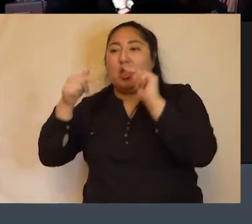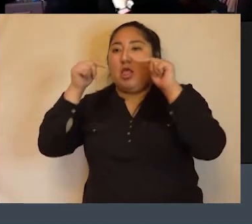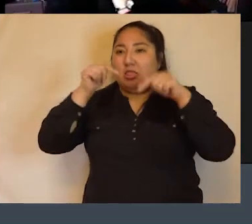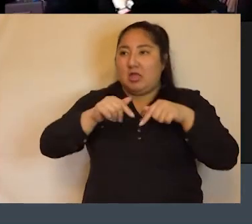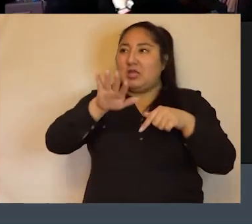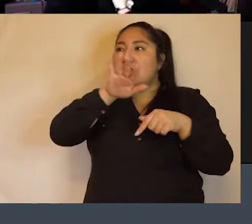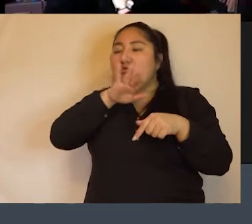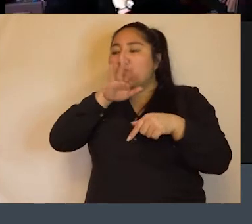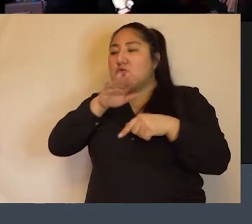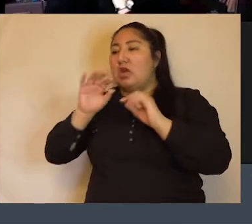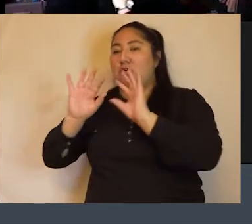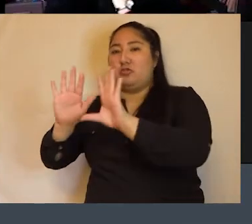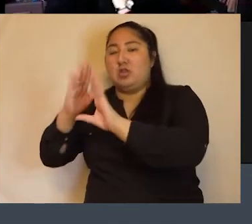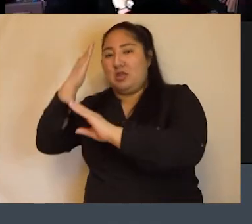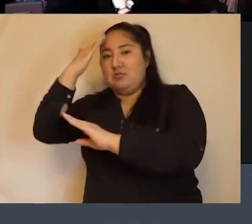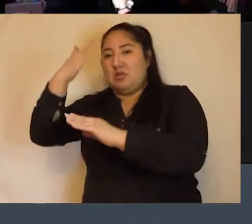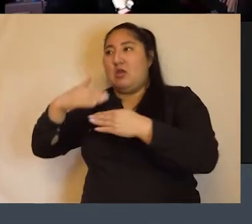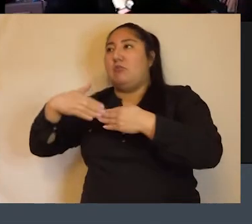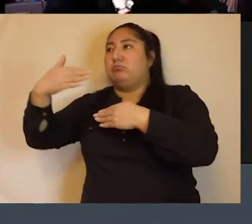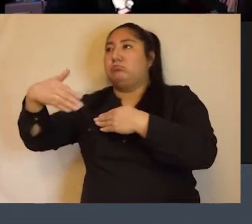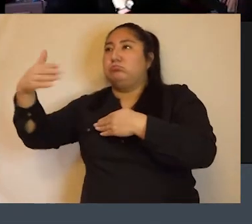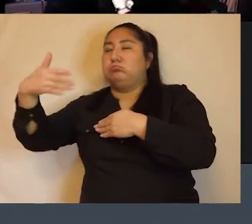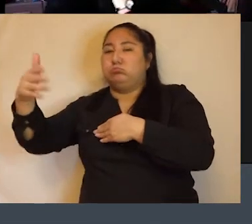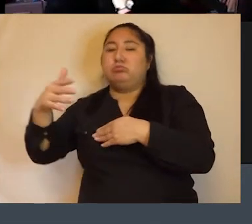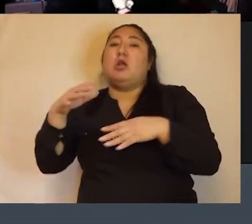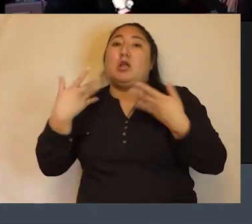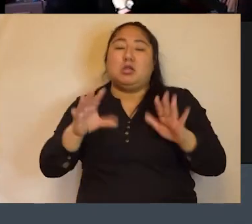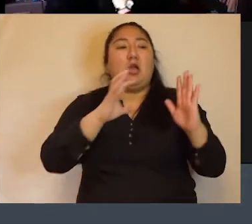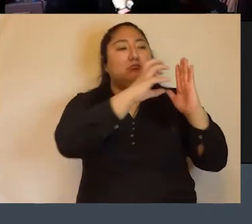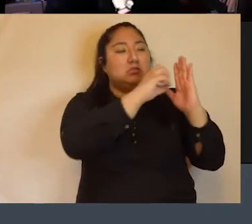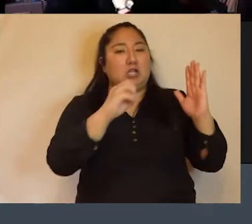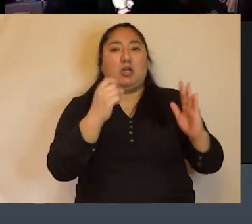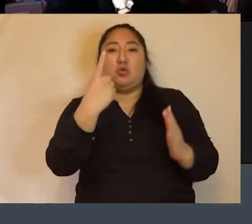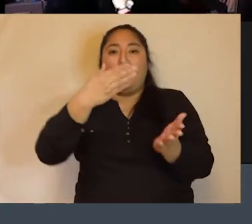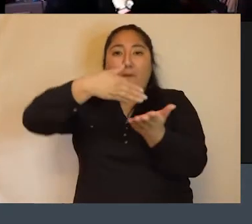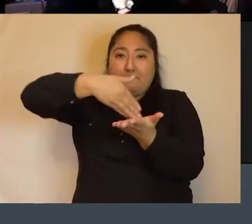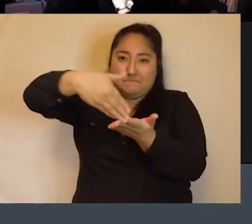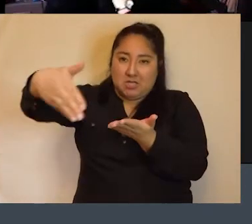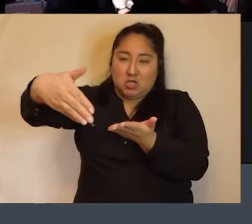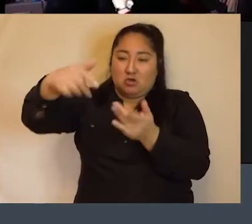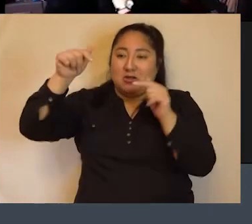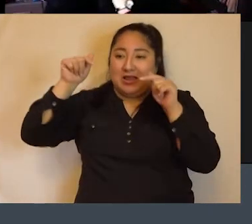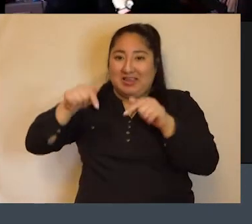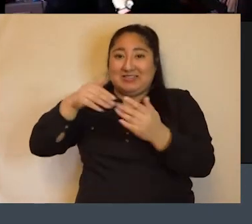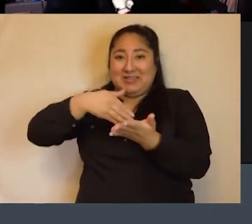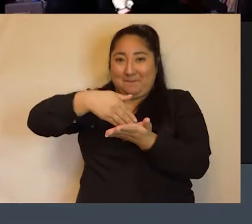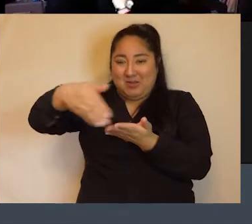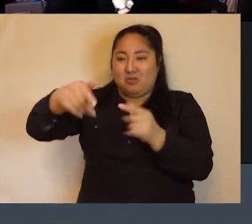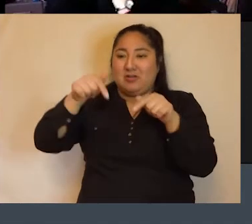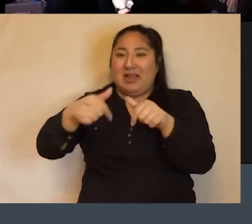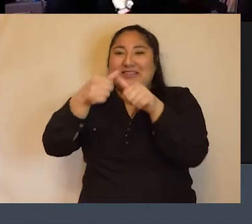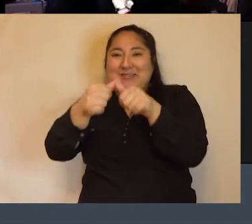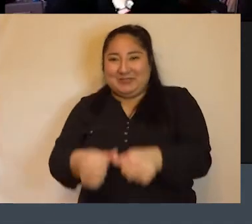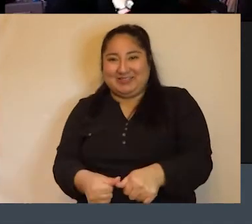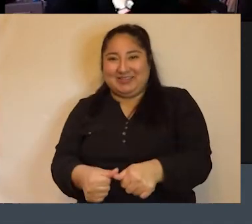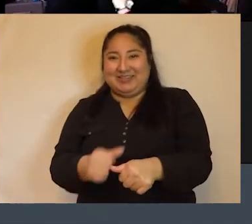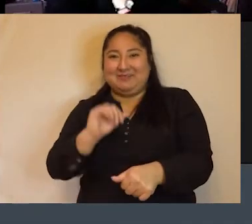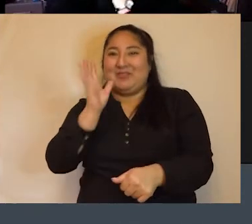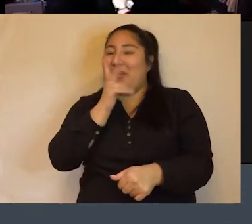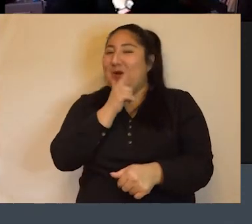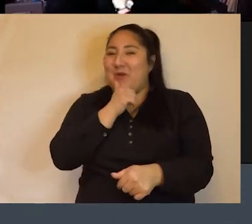a 10 días más, 15 días más para pagar las cuentas, sacaron 1 millón de pesos, lo van a tener ese mismo 1 millón de